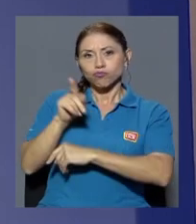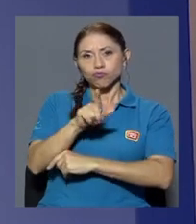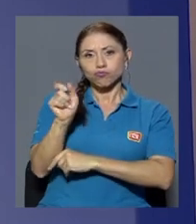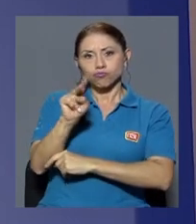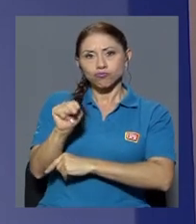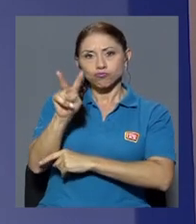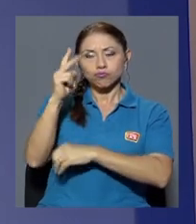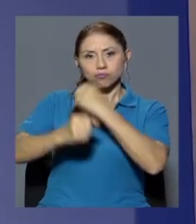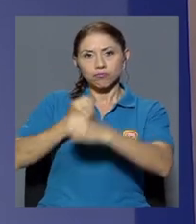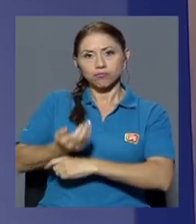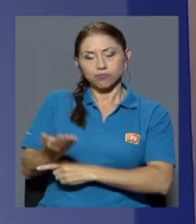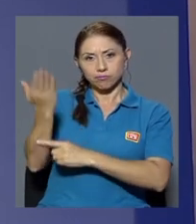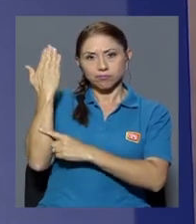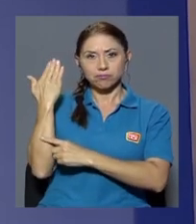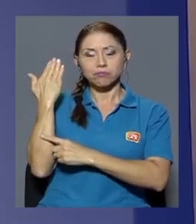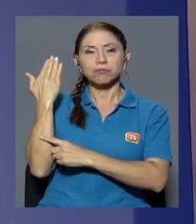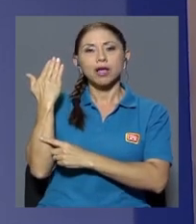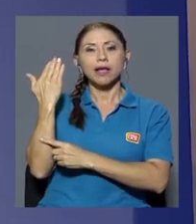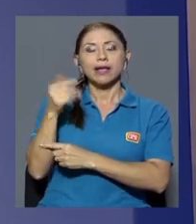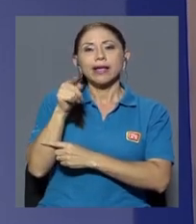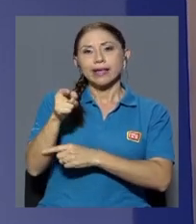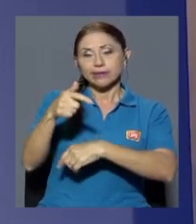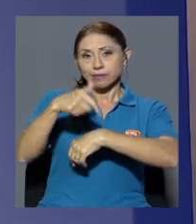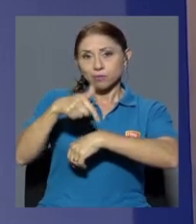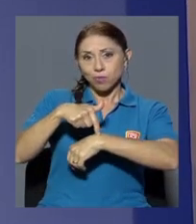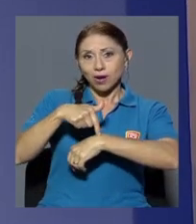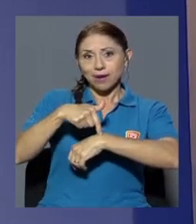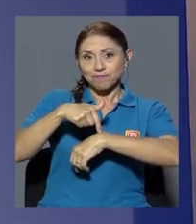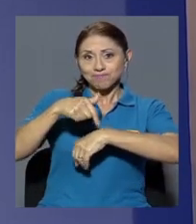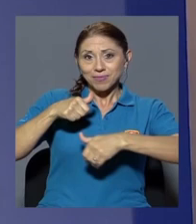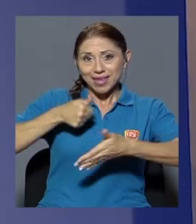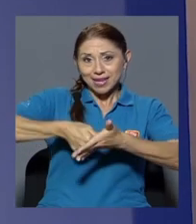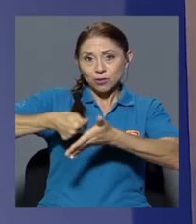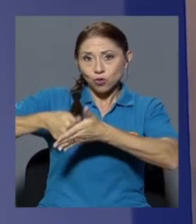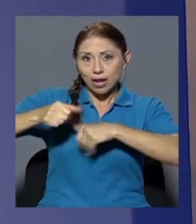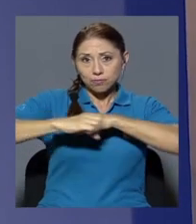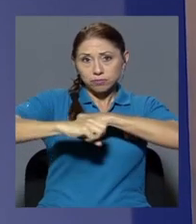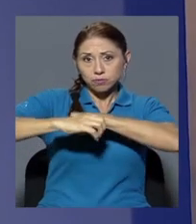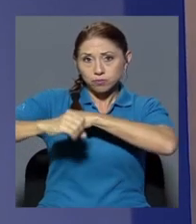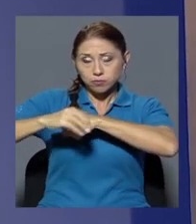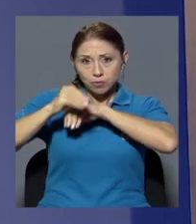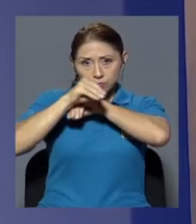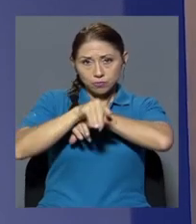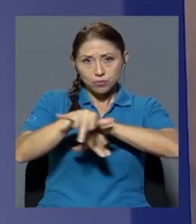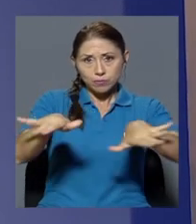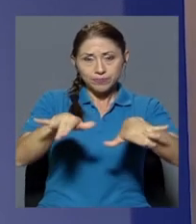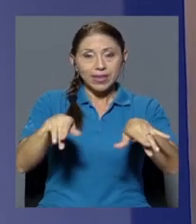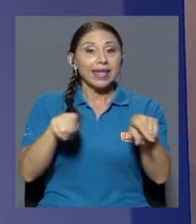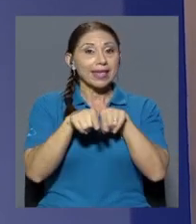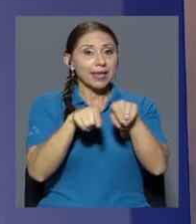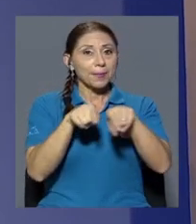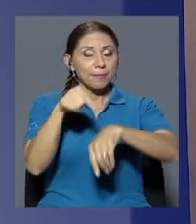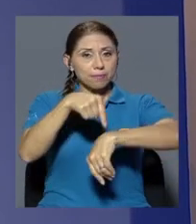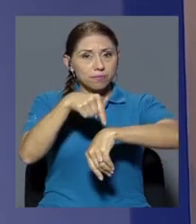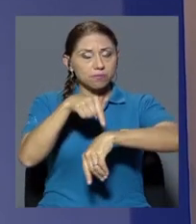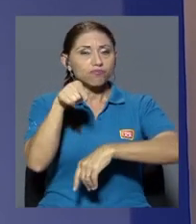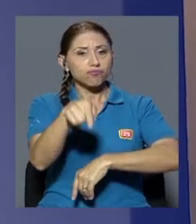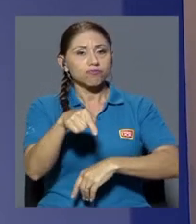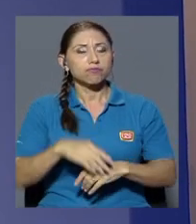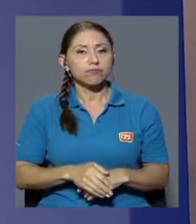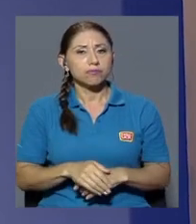comunicada casualmente en época electoral y que fue muy controversial y paralelamente a eso 2